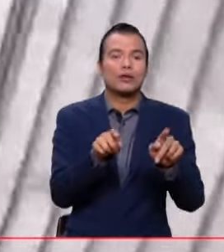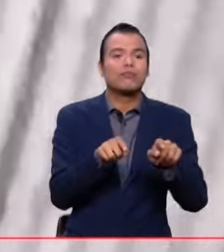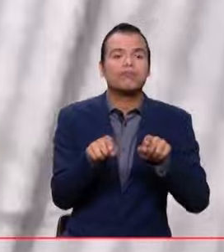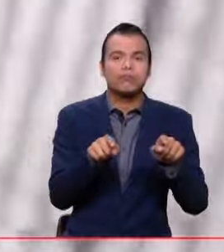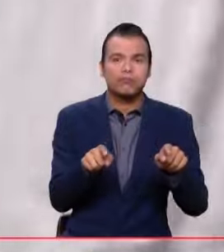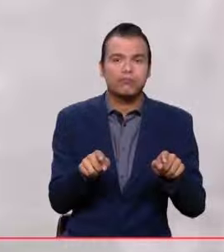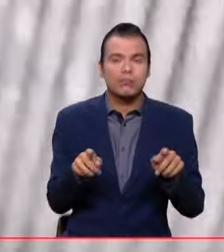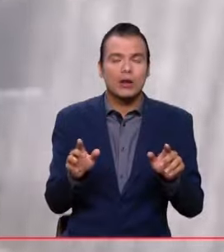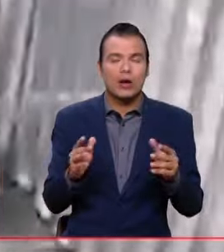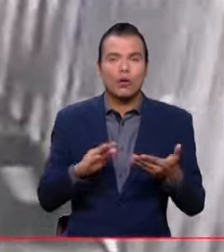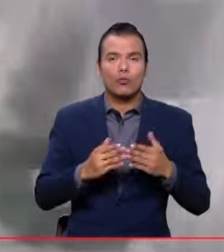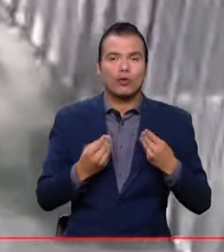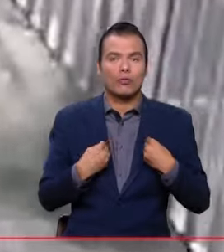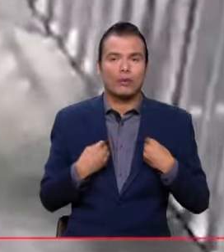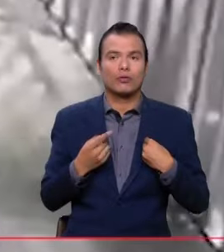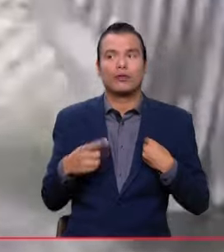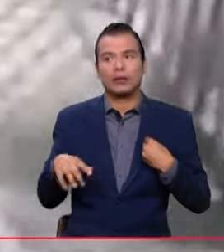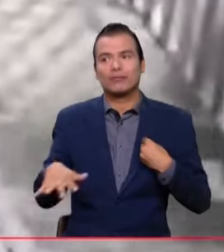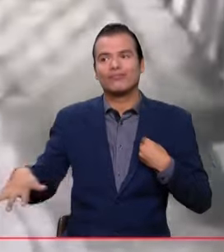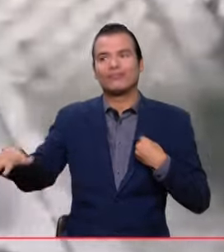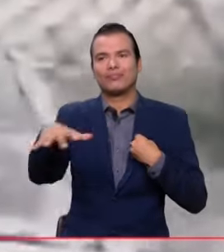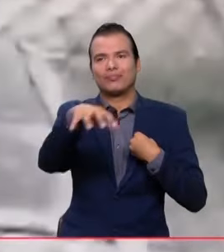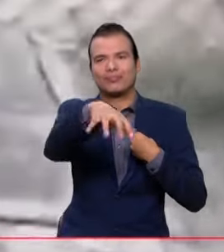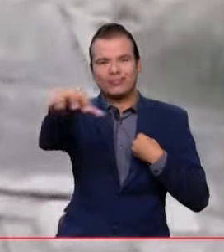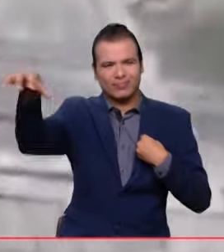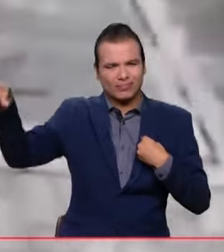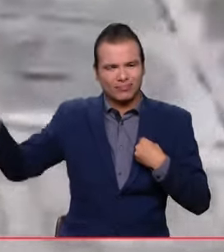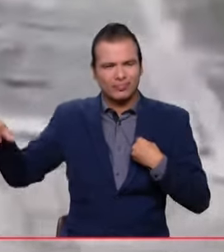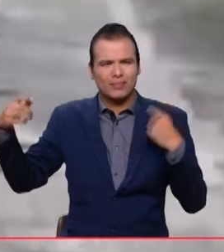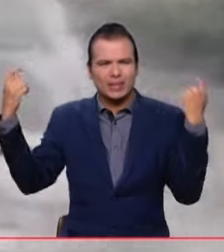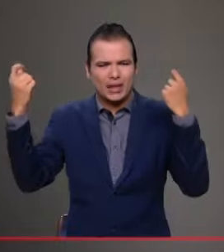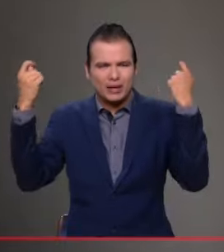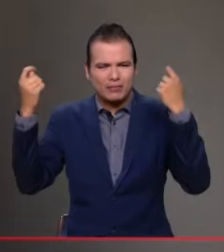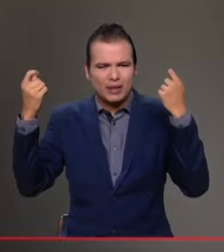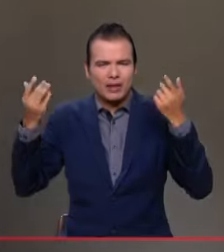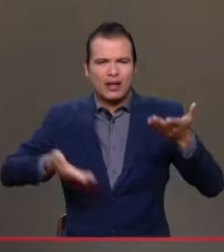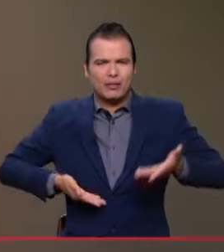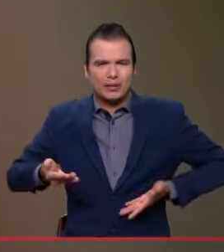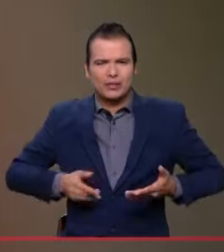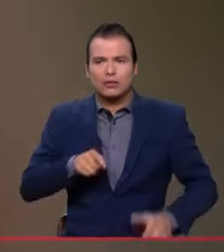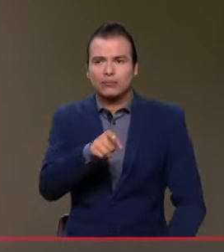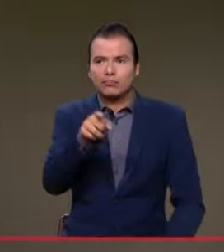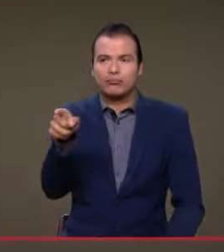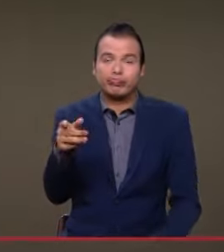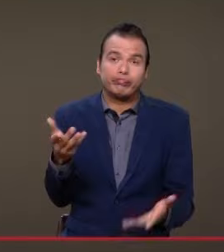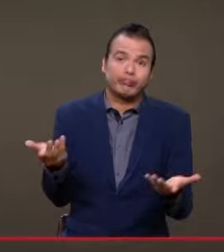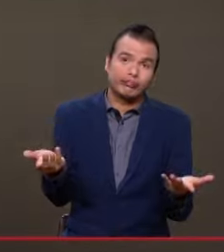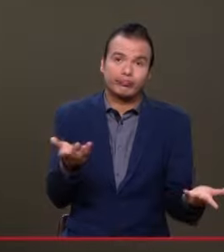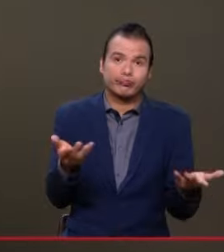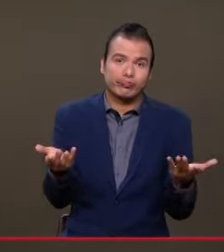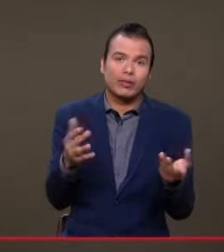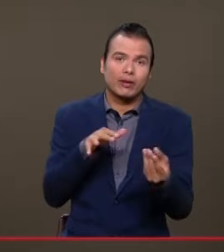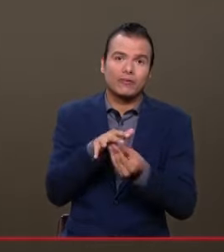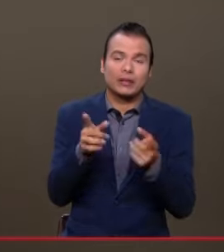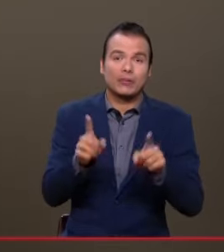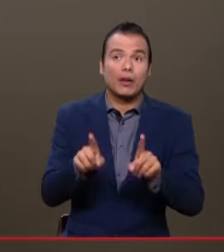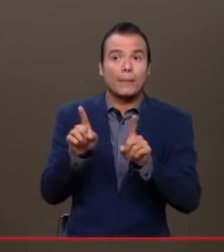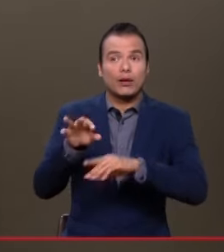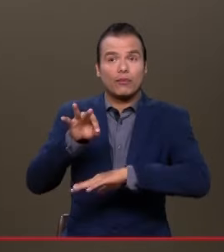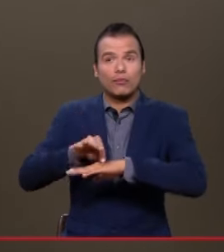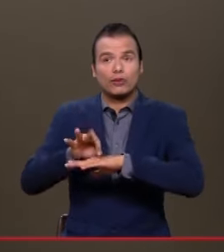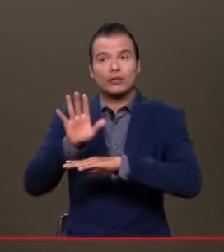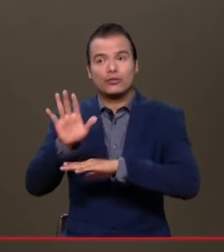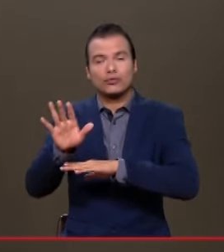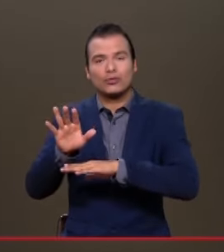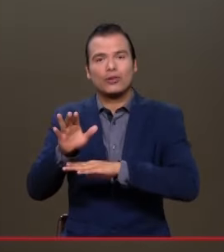el parque o esta zona del barrio una zona de tolerancia, y pues no sabemos incluso qué pasa con el operador Samaritanos de la calle, que tenemos entendido desde